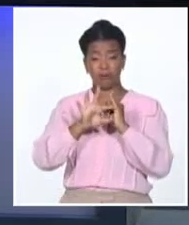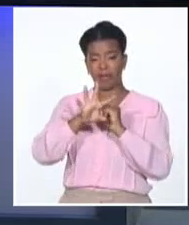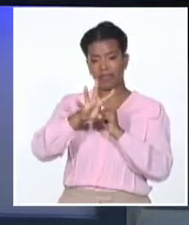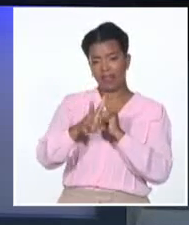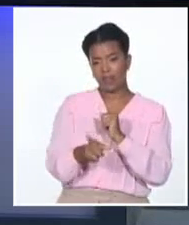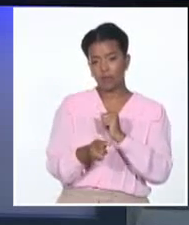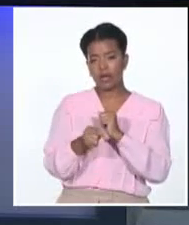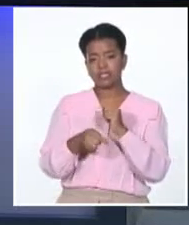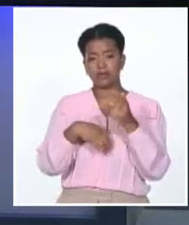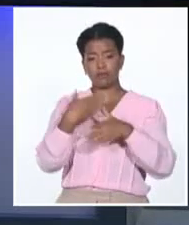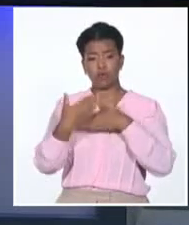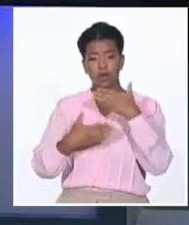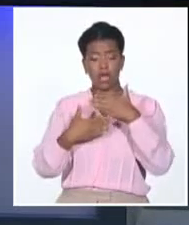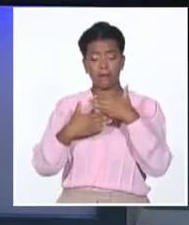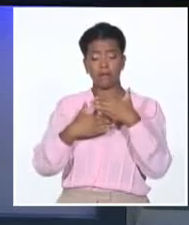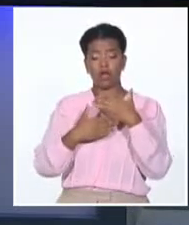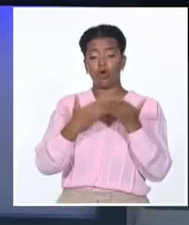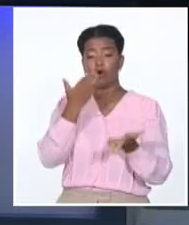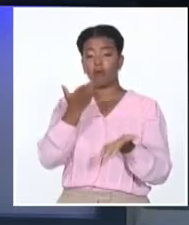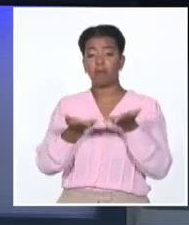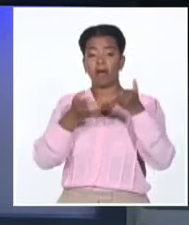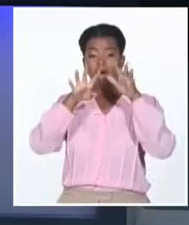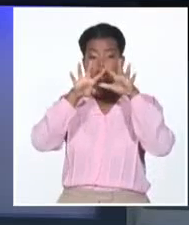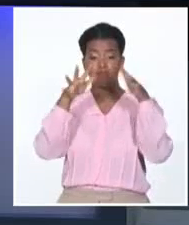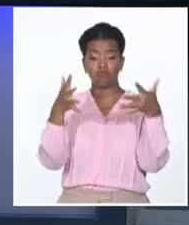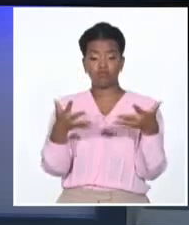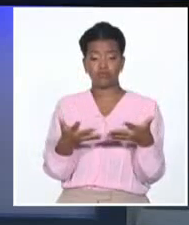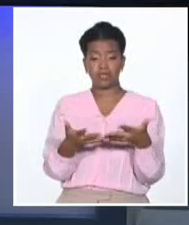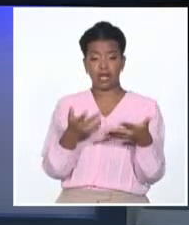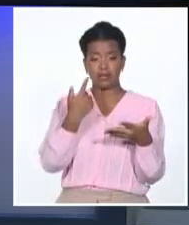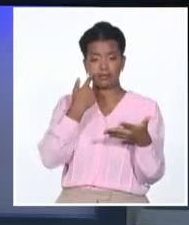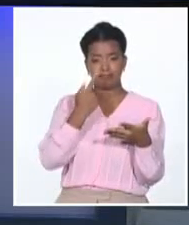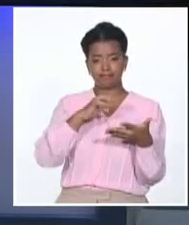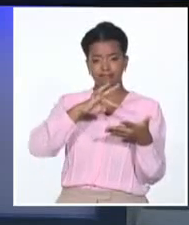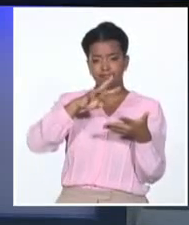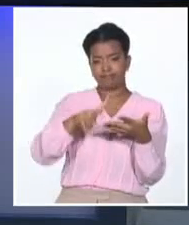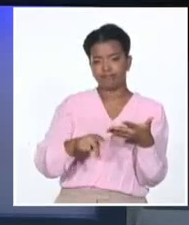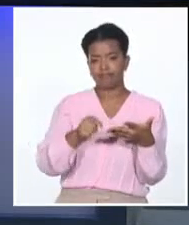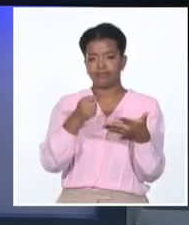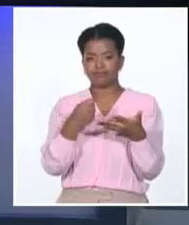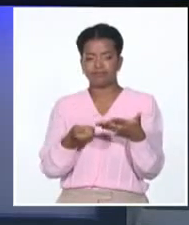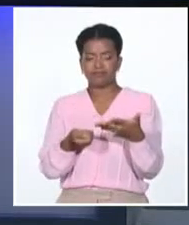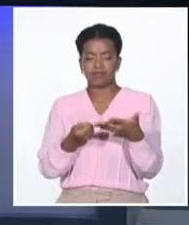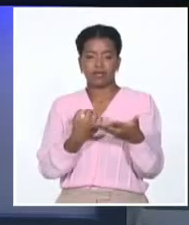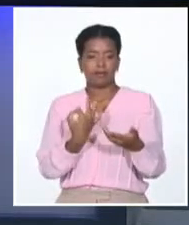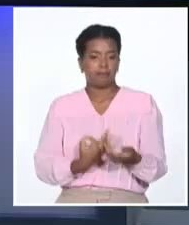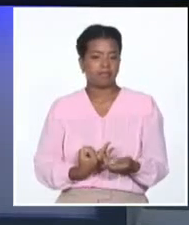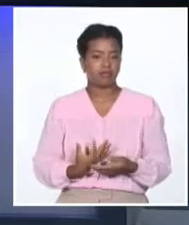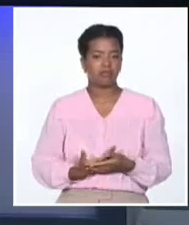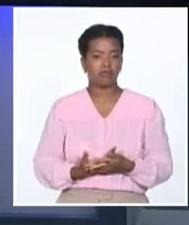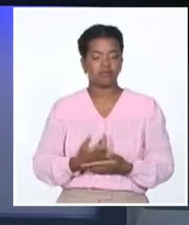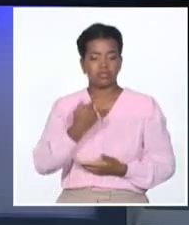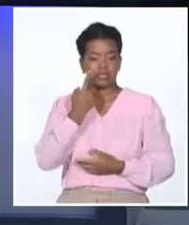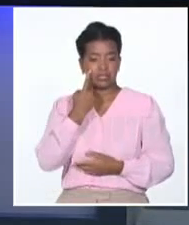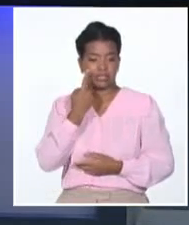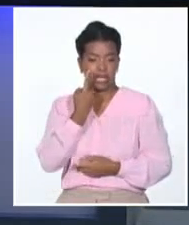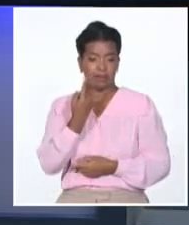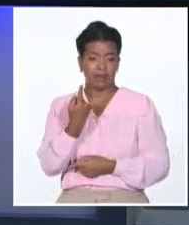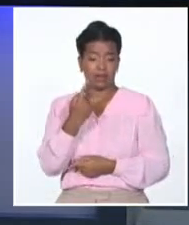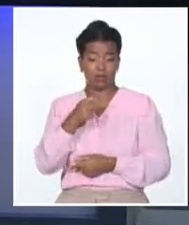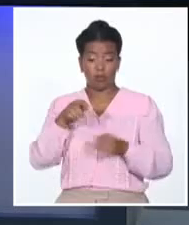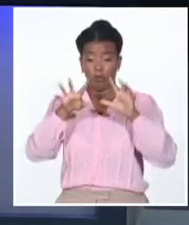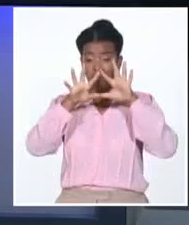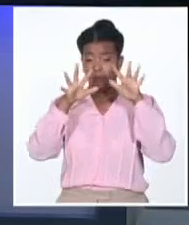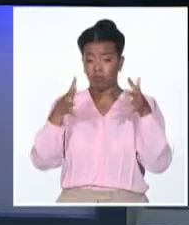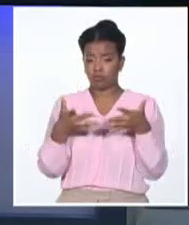escala mundial Interpol 2022, los delitos transnacionales y las redes delictivas evolucionan a un ritmo sin precedentes